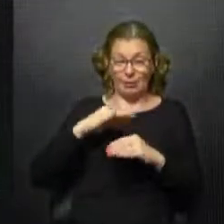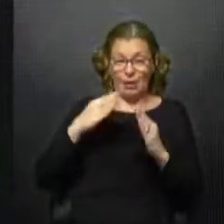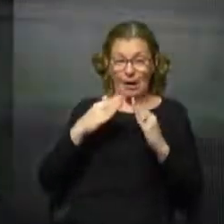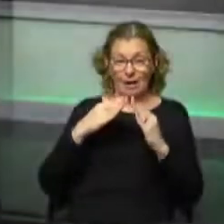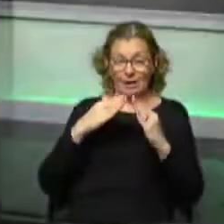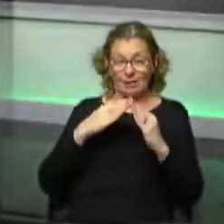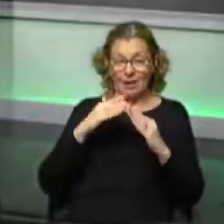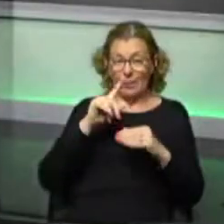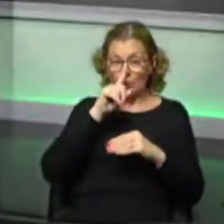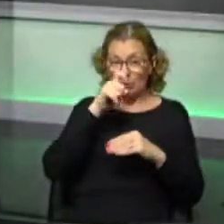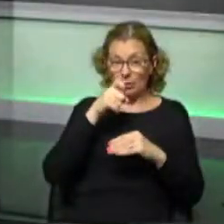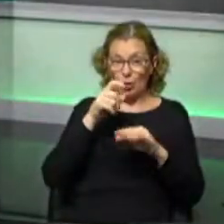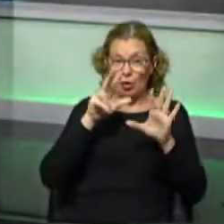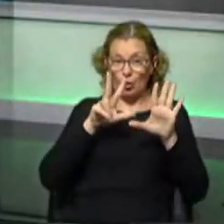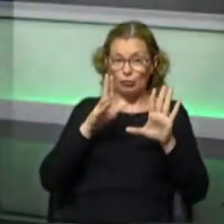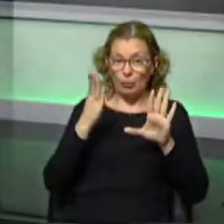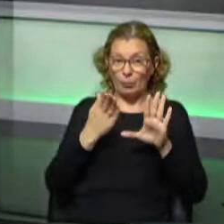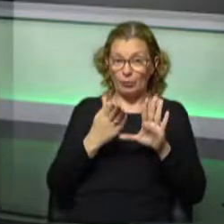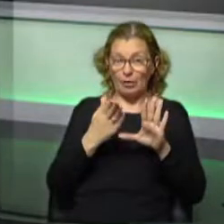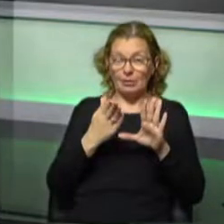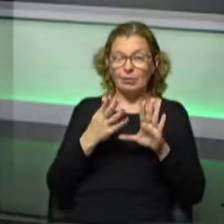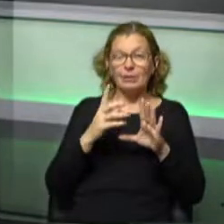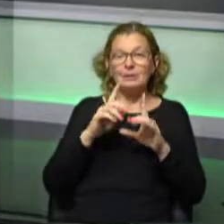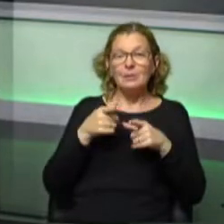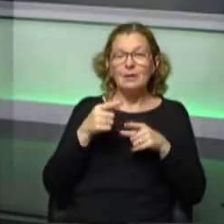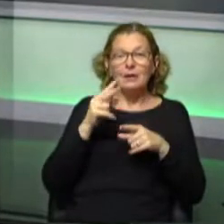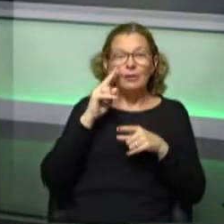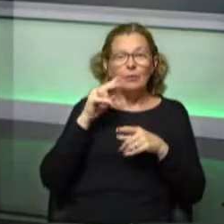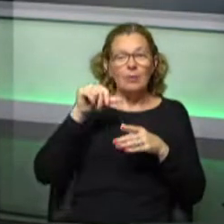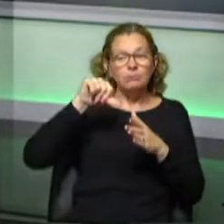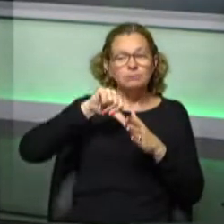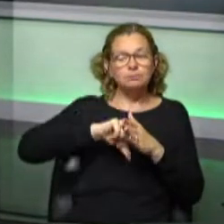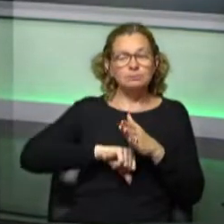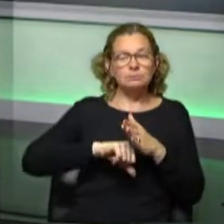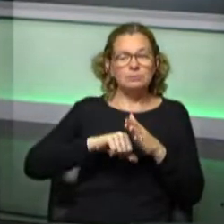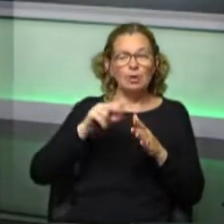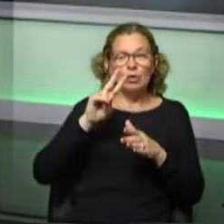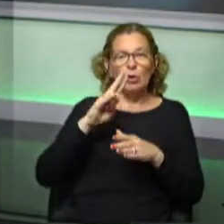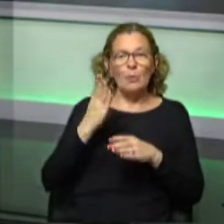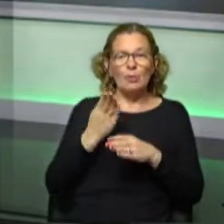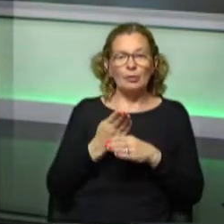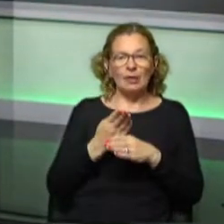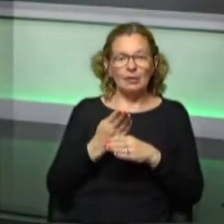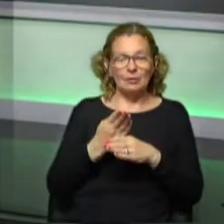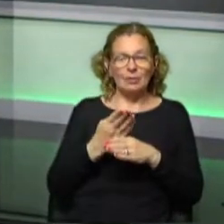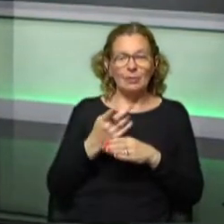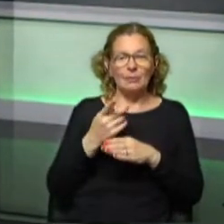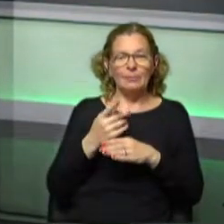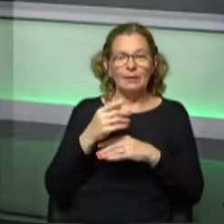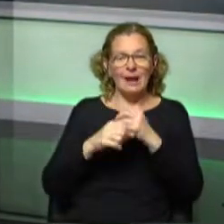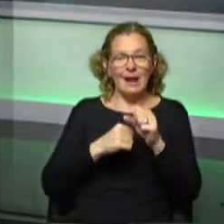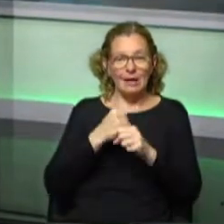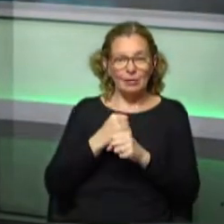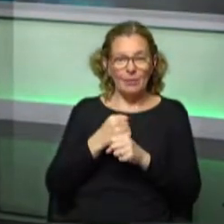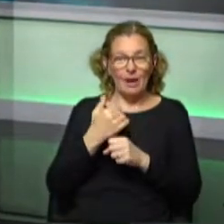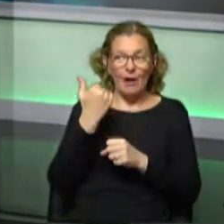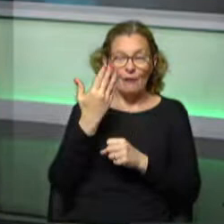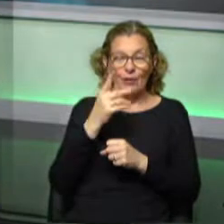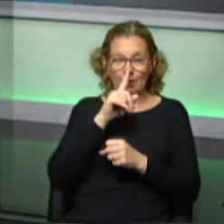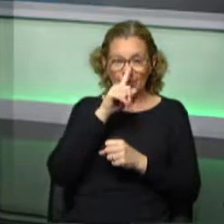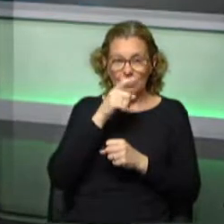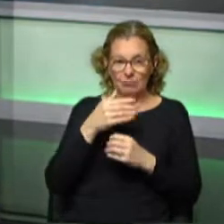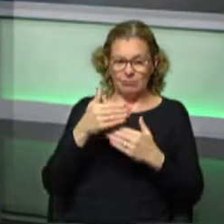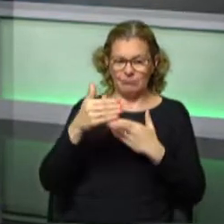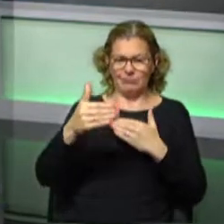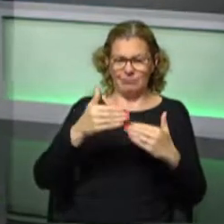los hogares en Montevideo del 8% interanual y acá tenemos una caída del entorno del 2% interanual para el interior